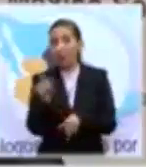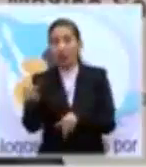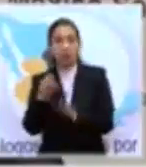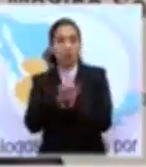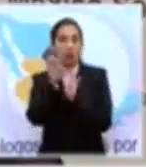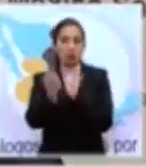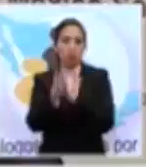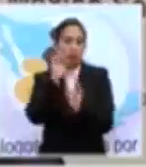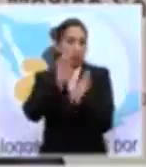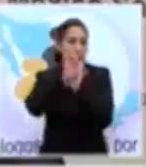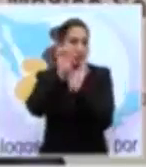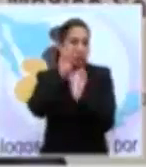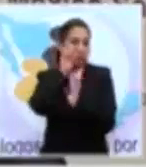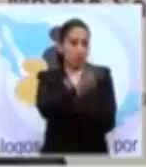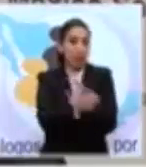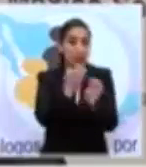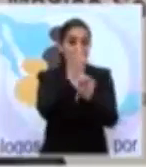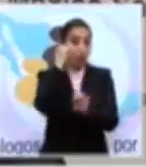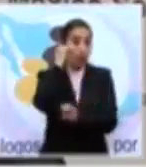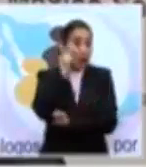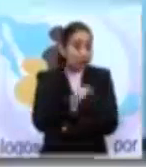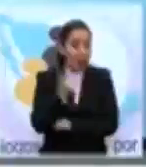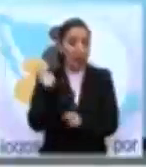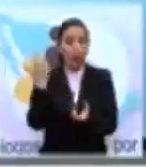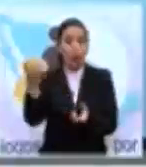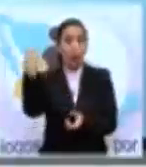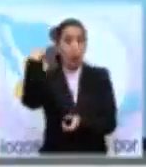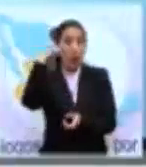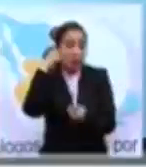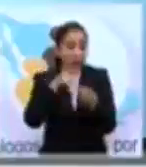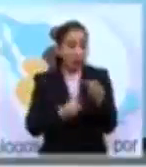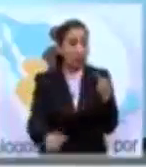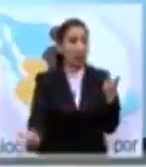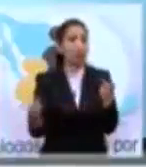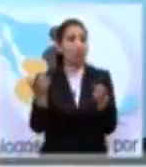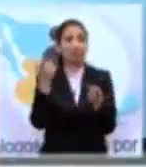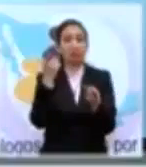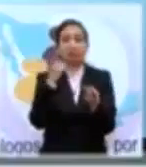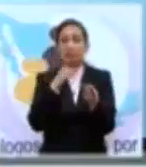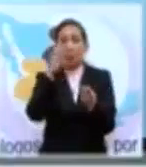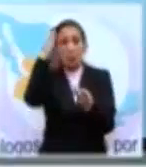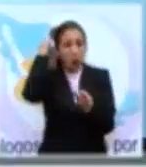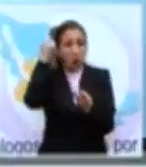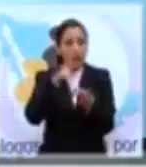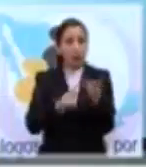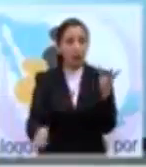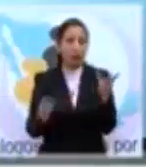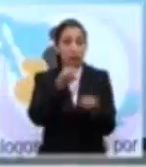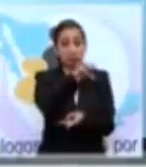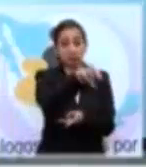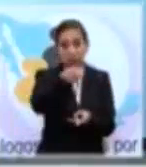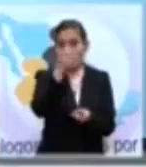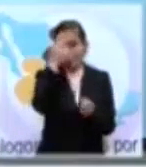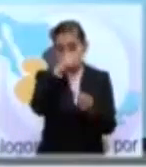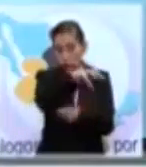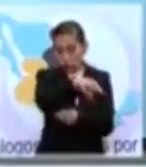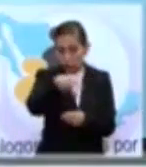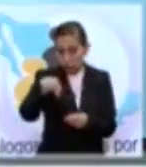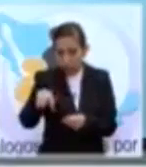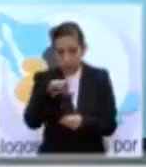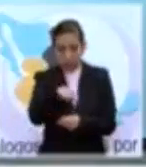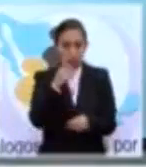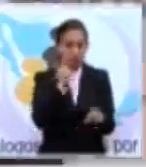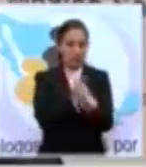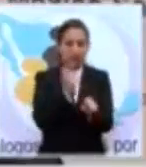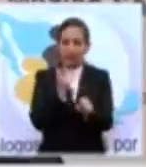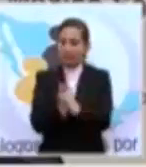gravísimos como en el estado de Guerrero, en el estado de Oaxaca, en el estado de Morelos, por mencionar solo algunos, donde